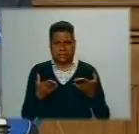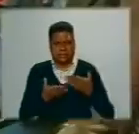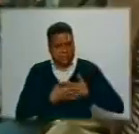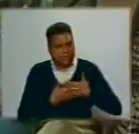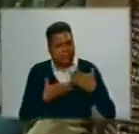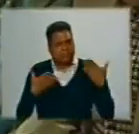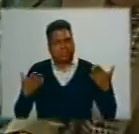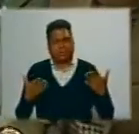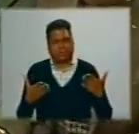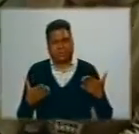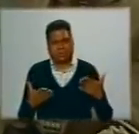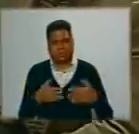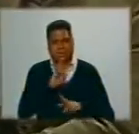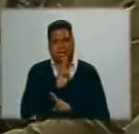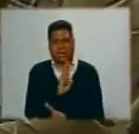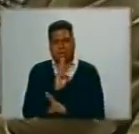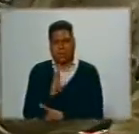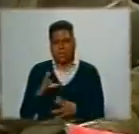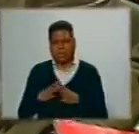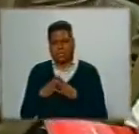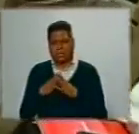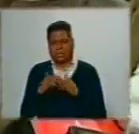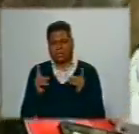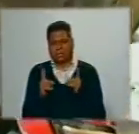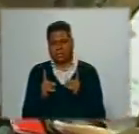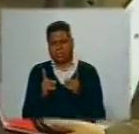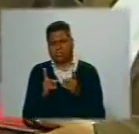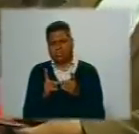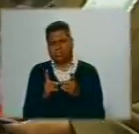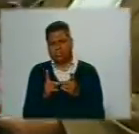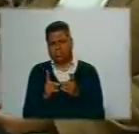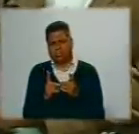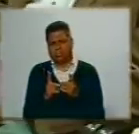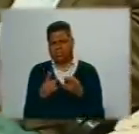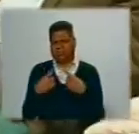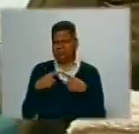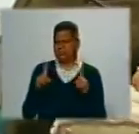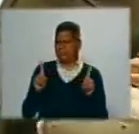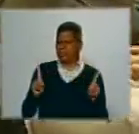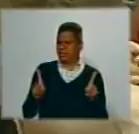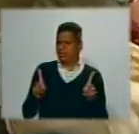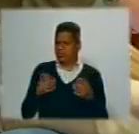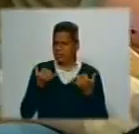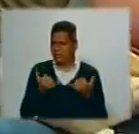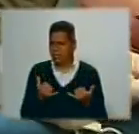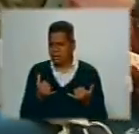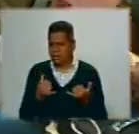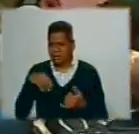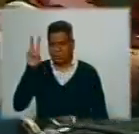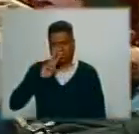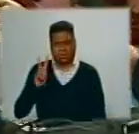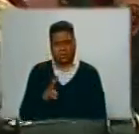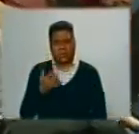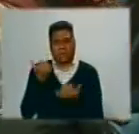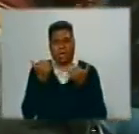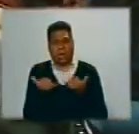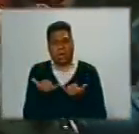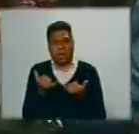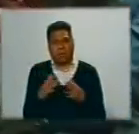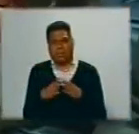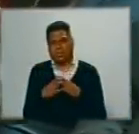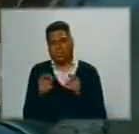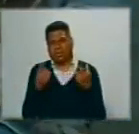la resolución de las diferencias de los venezolanos y venezolanas, agravadas por unas inmorales e ilegales